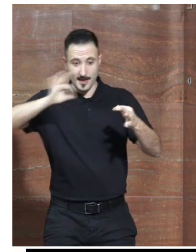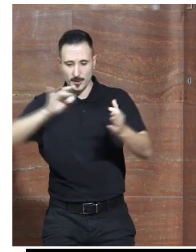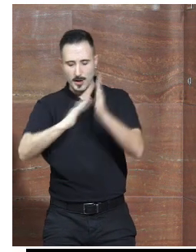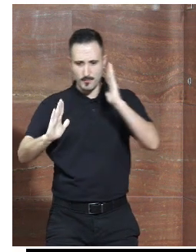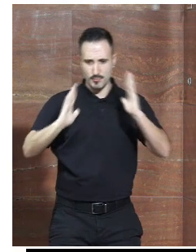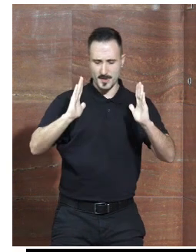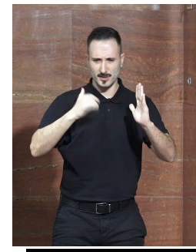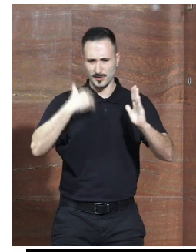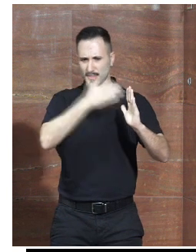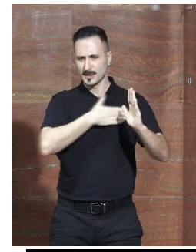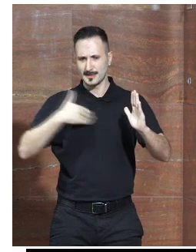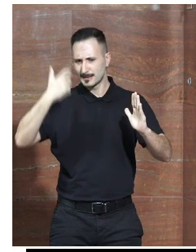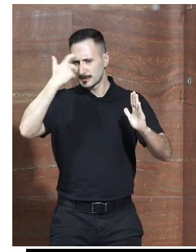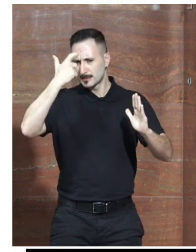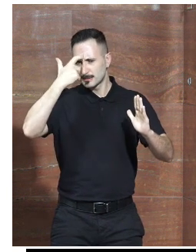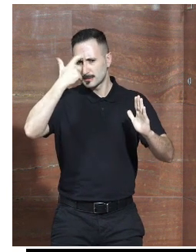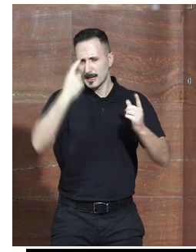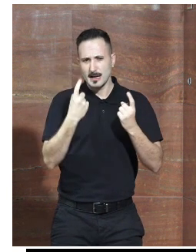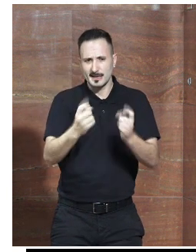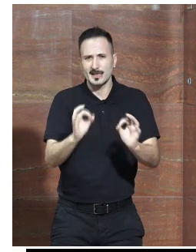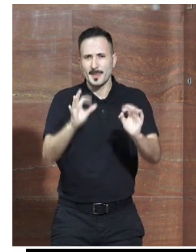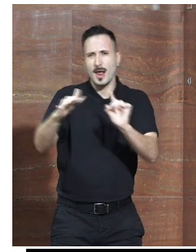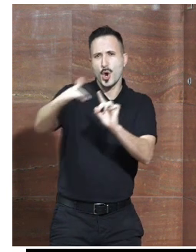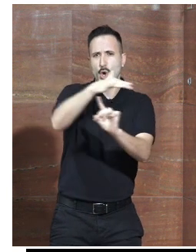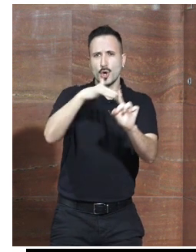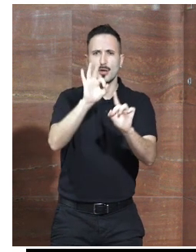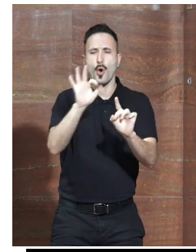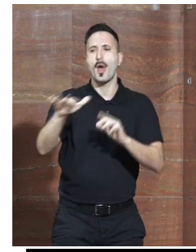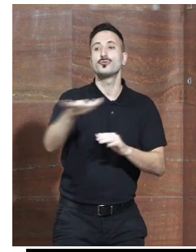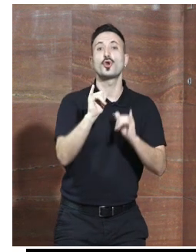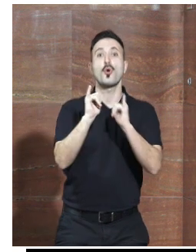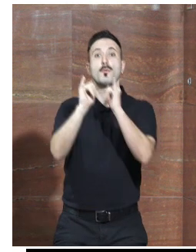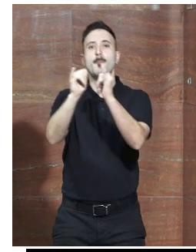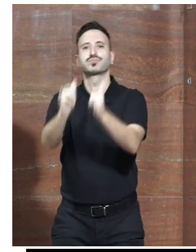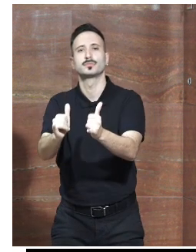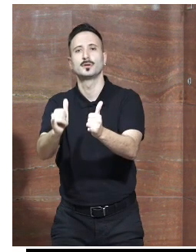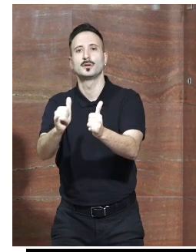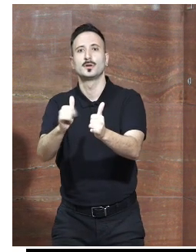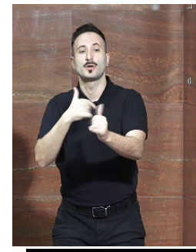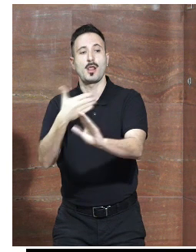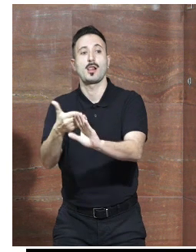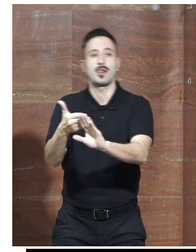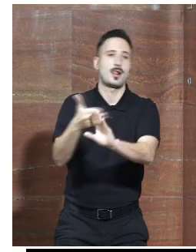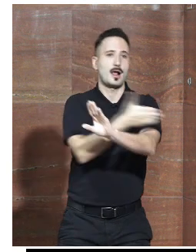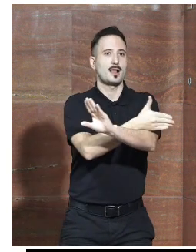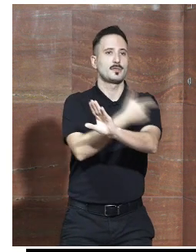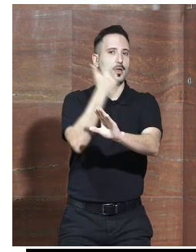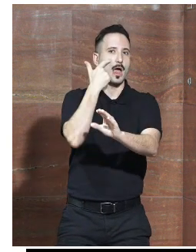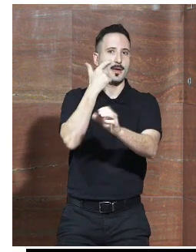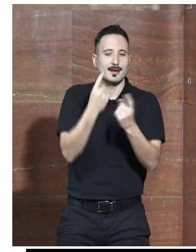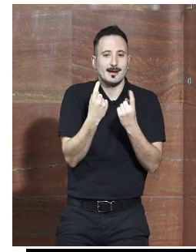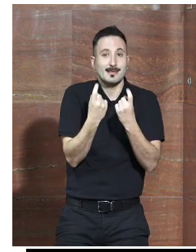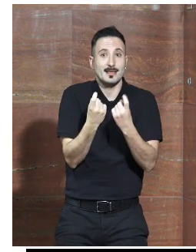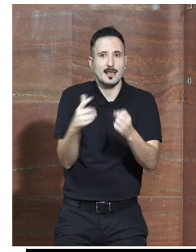pregunta que tiene una especificidad concreta con el entorno, con el lugar al que me dirijo, y no existe la posibilidad de poder cubrir